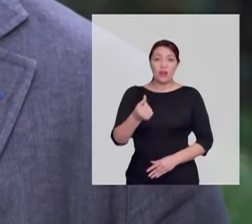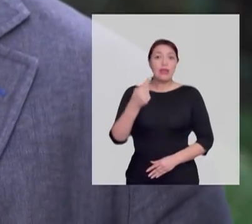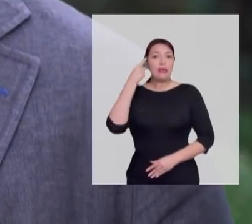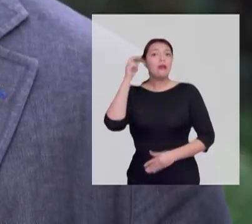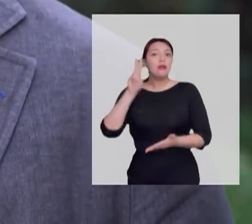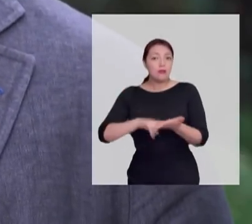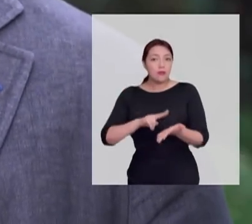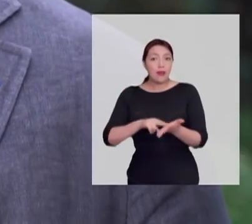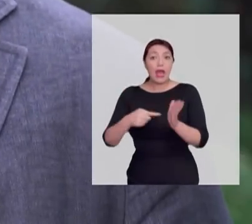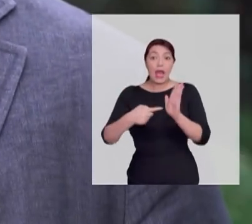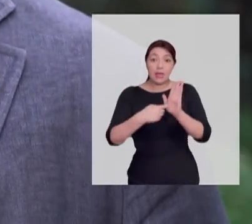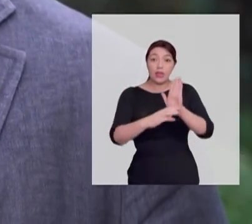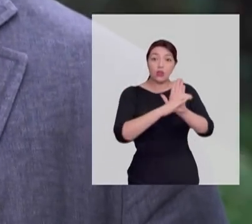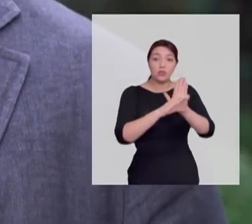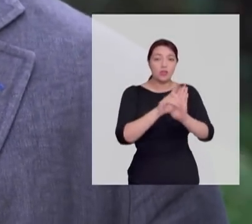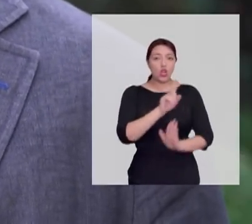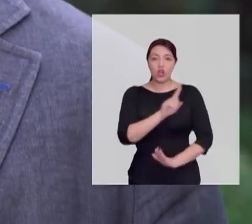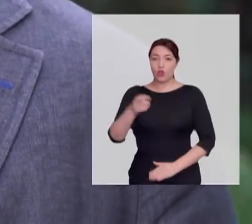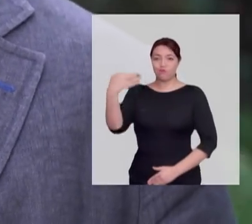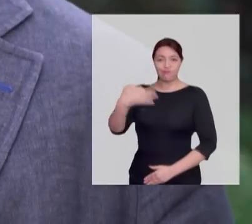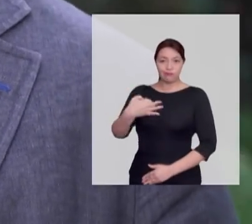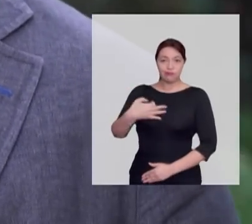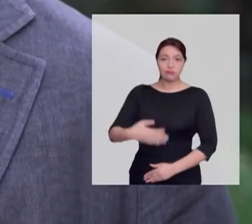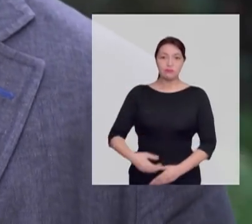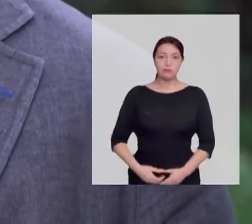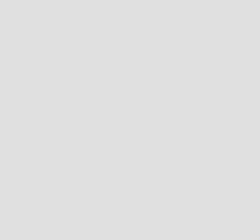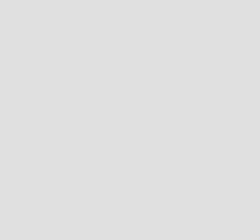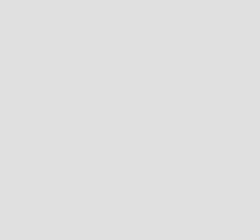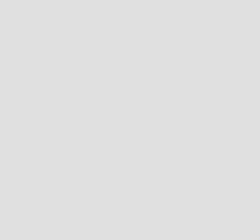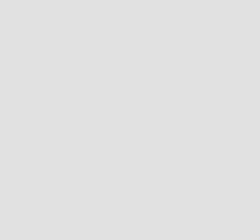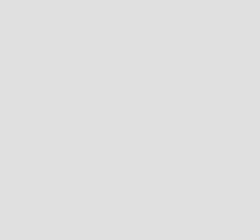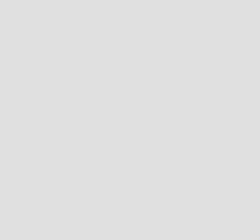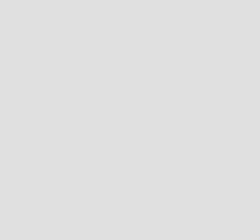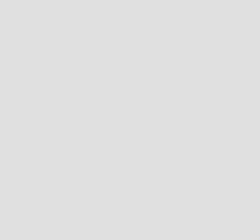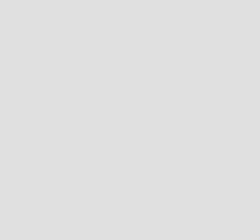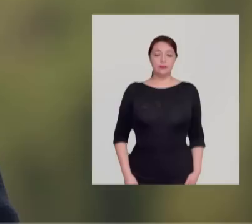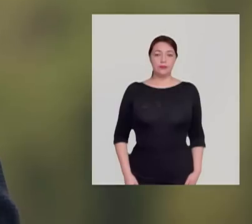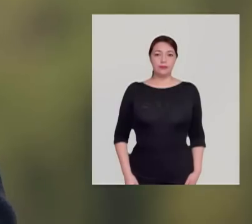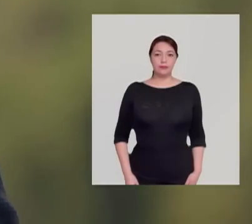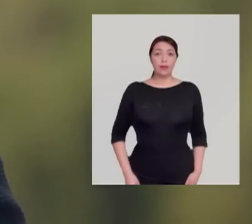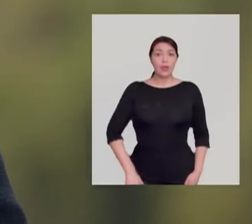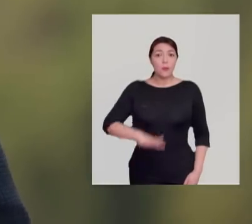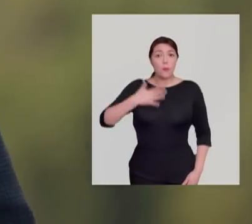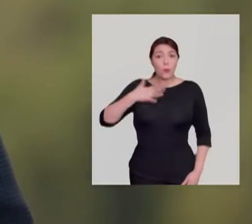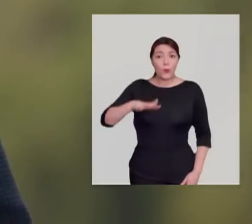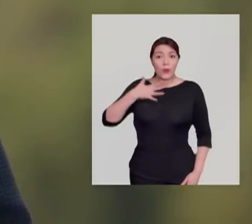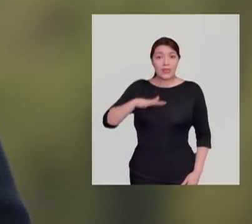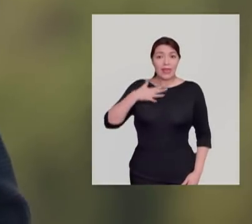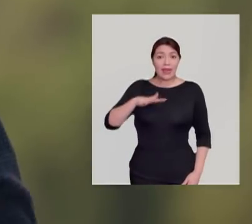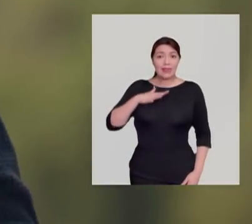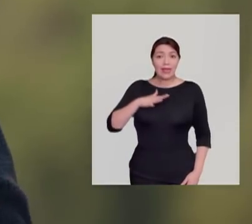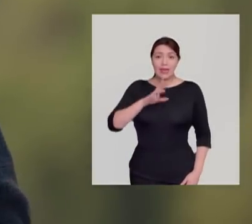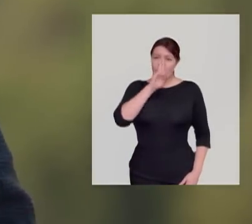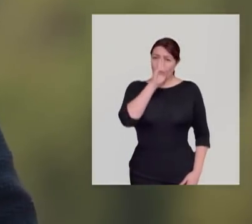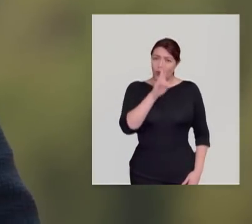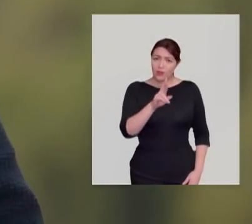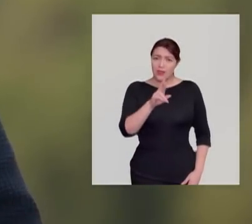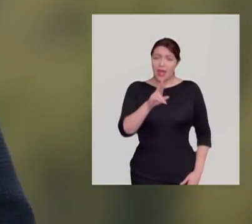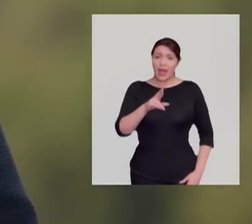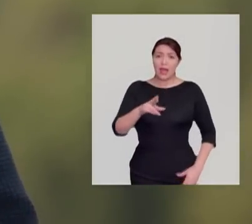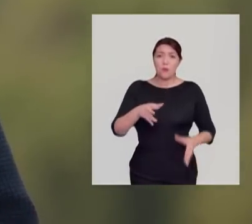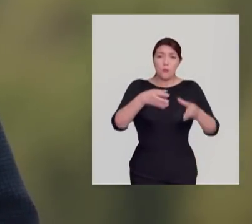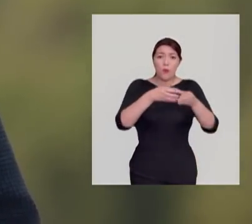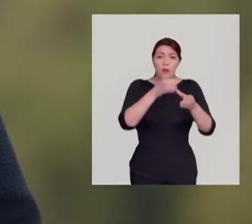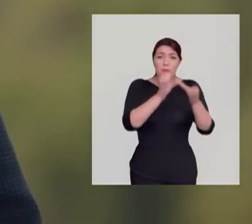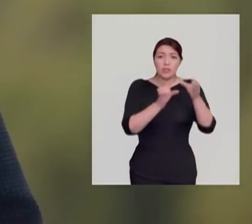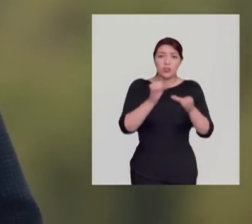créanme, eso es lo que esta Constitución no garantiza. Es muy importante reconocer a los pueblos